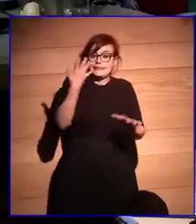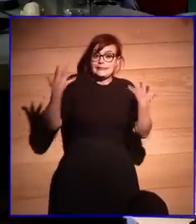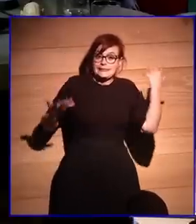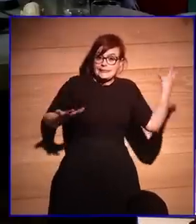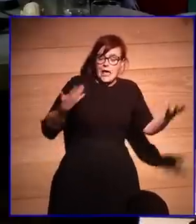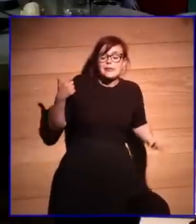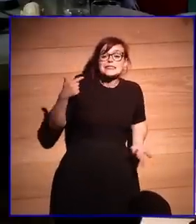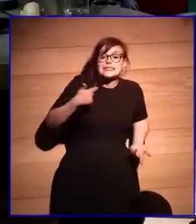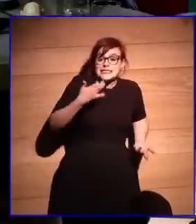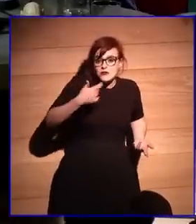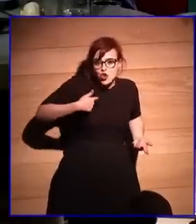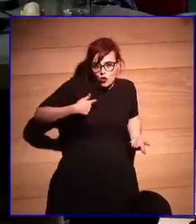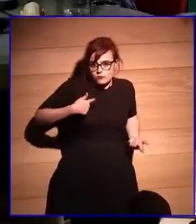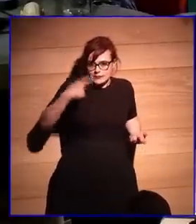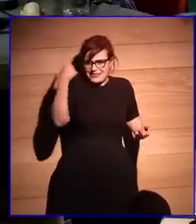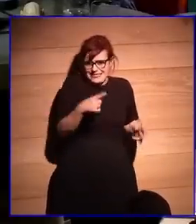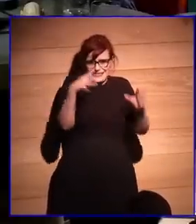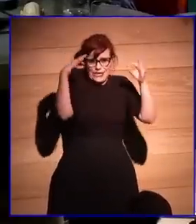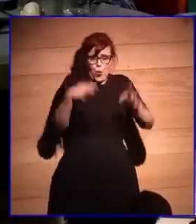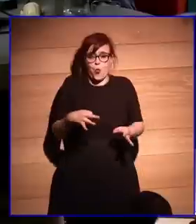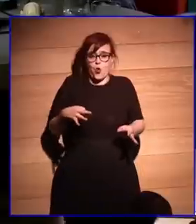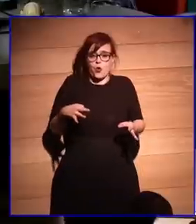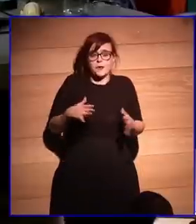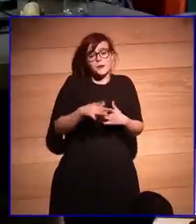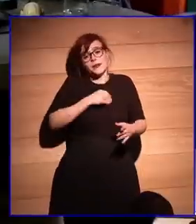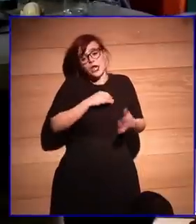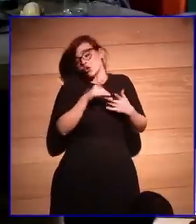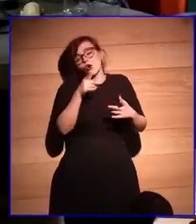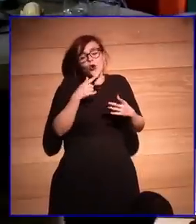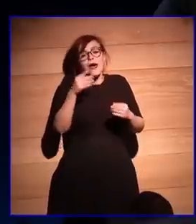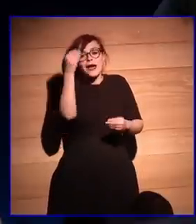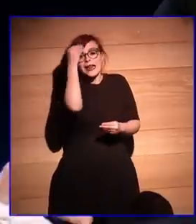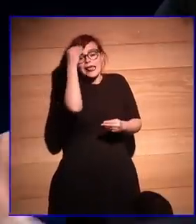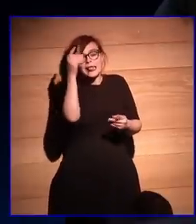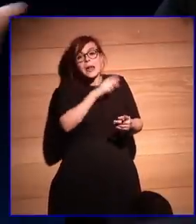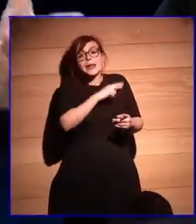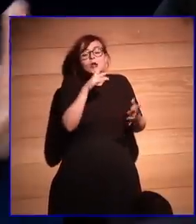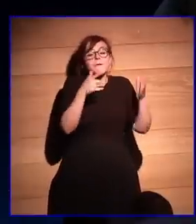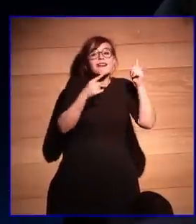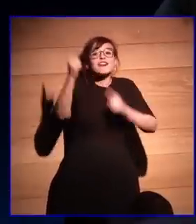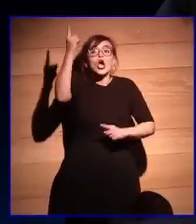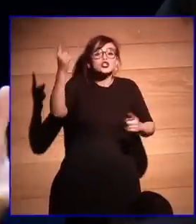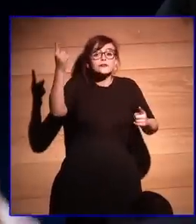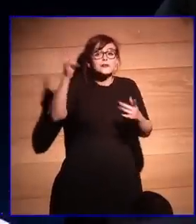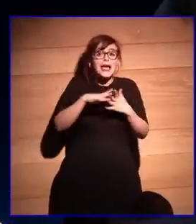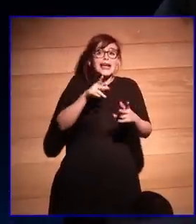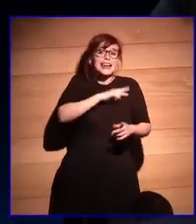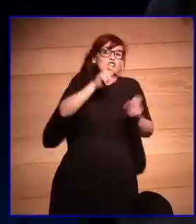Si yo supiera, si a mí, en fin, yo ahora lamentablemente no soy creyente, pero si Dios, el Dios de los agnósticos,